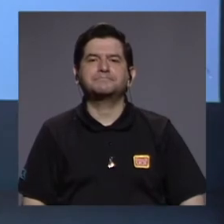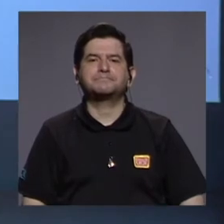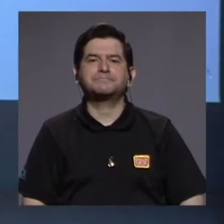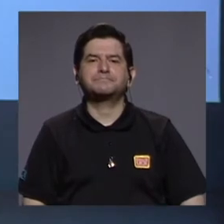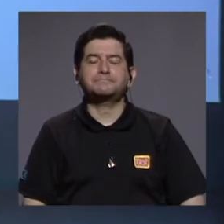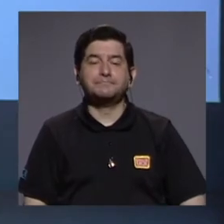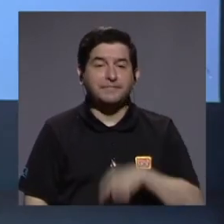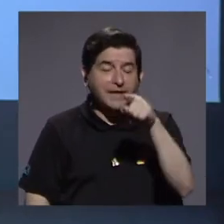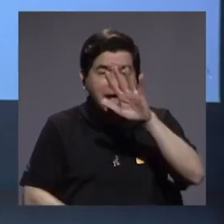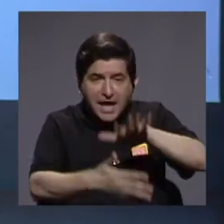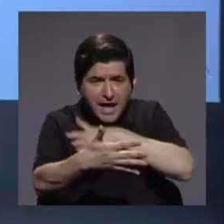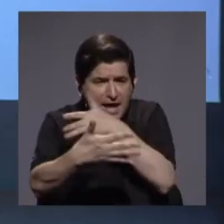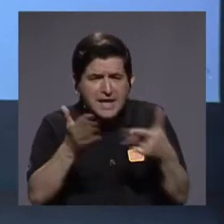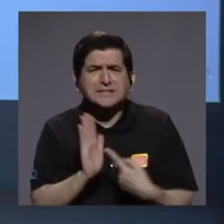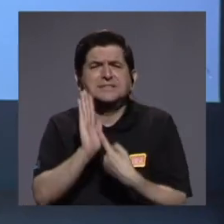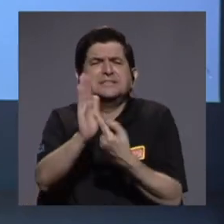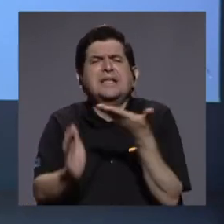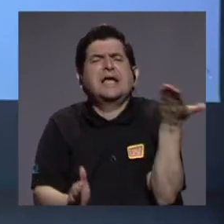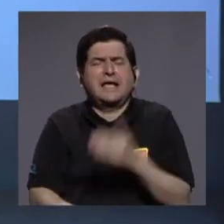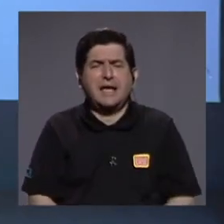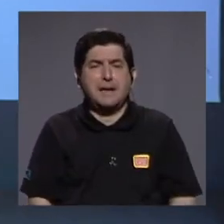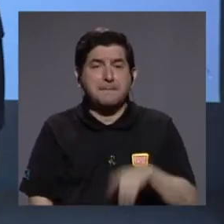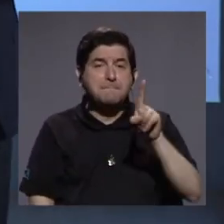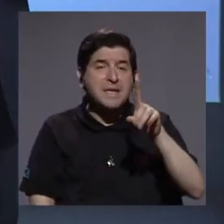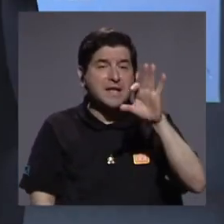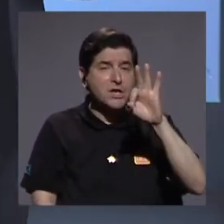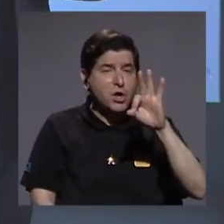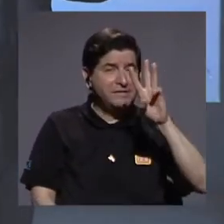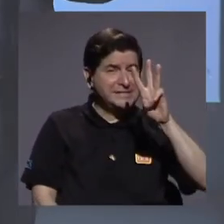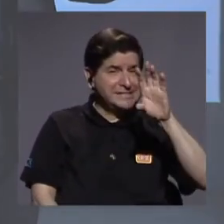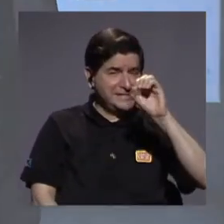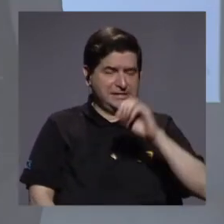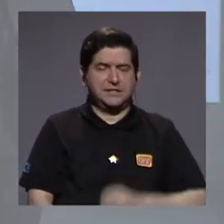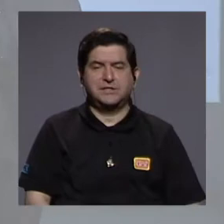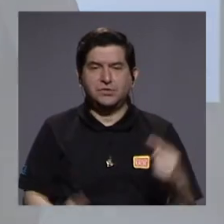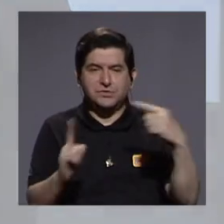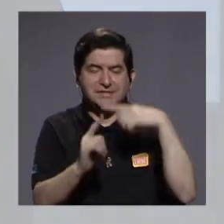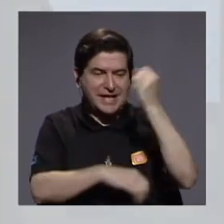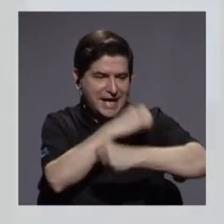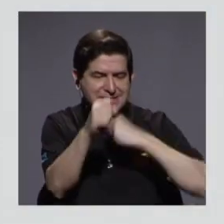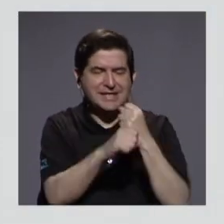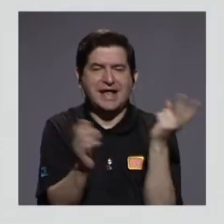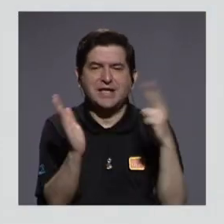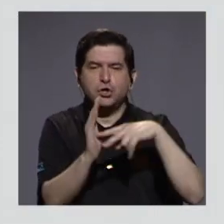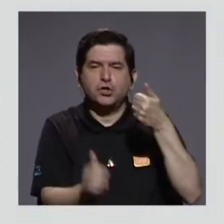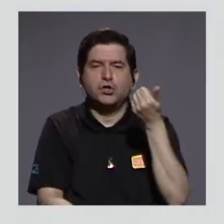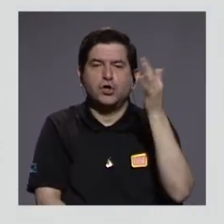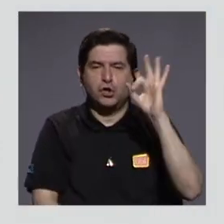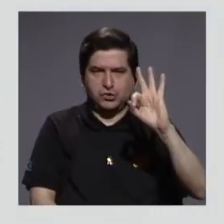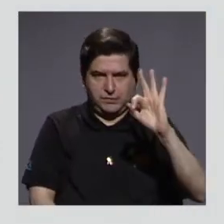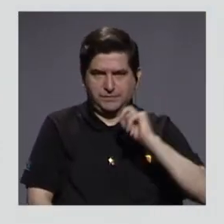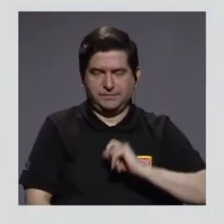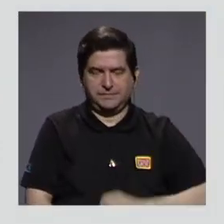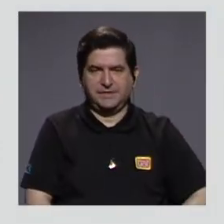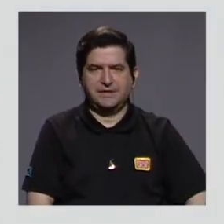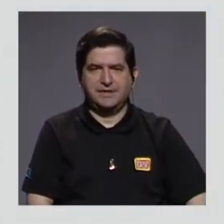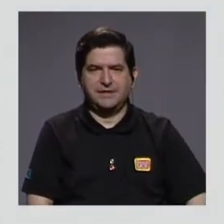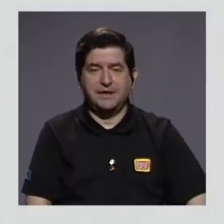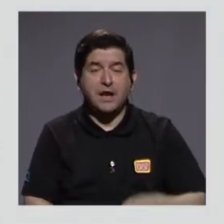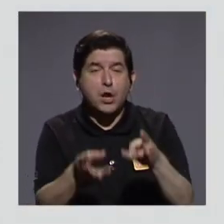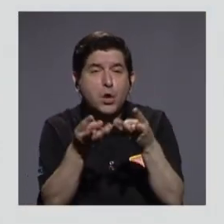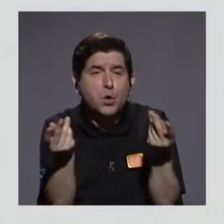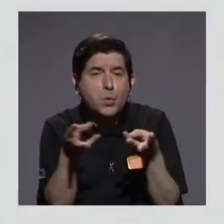en este gráfico lo que mostramos es que desde 1960 hasta el año 2019 la